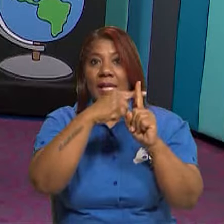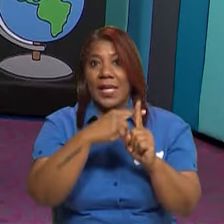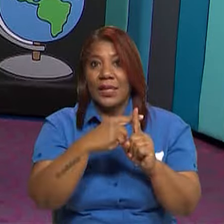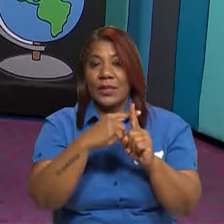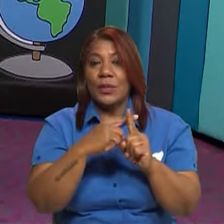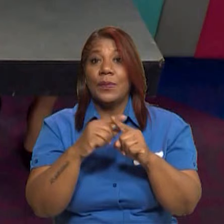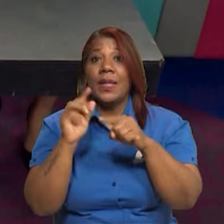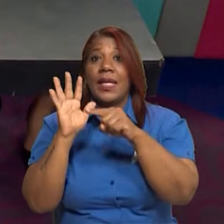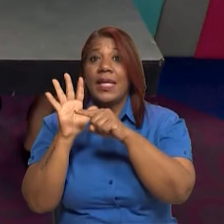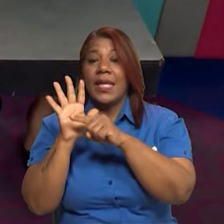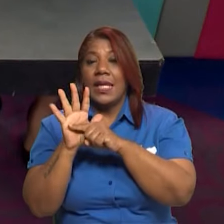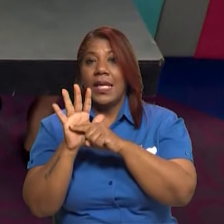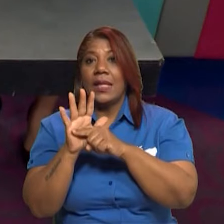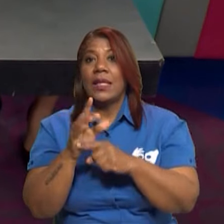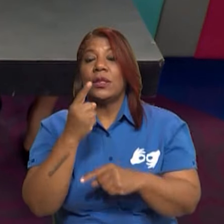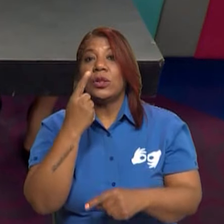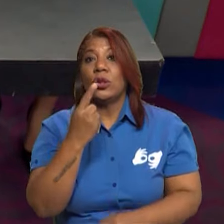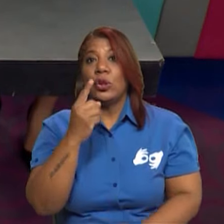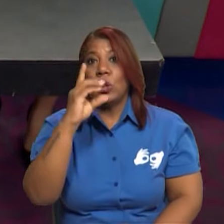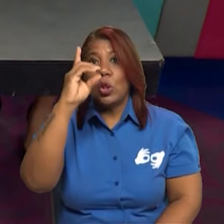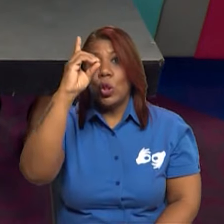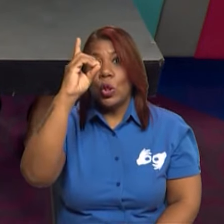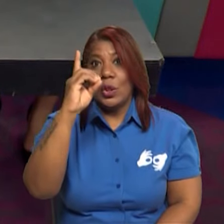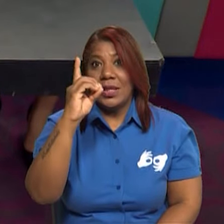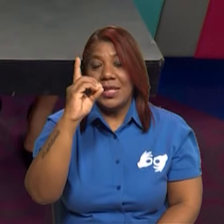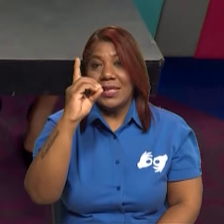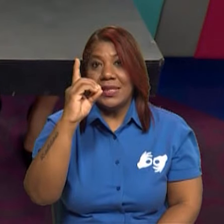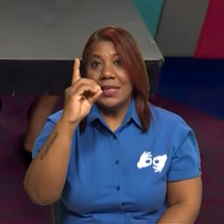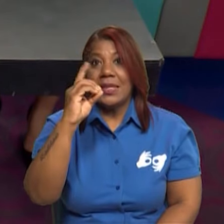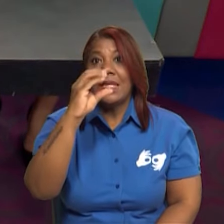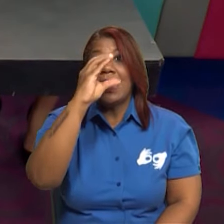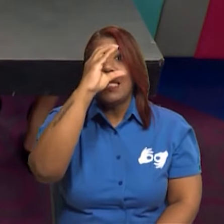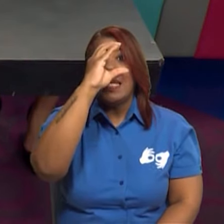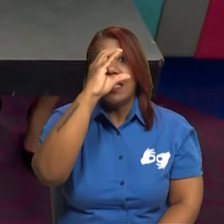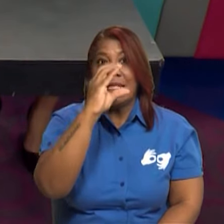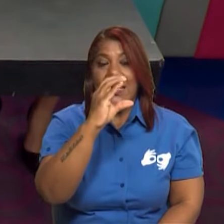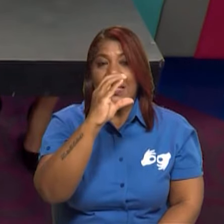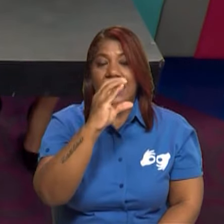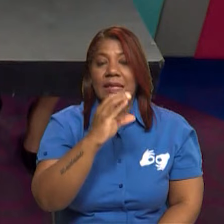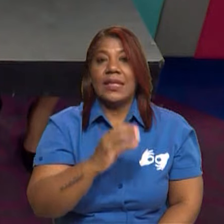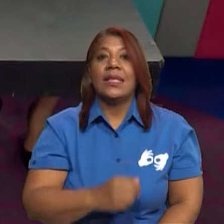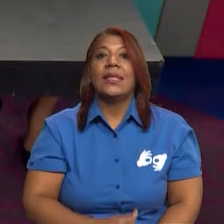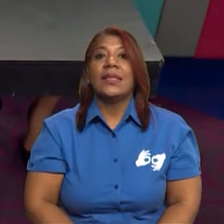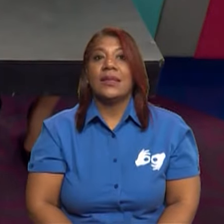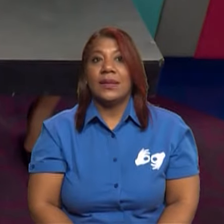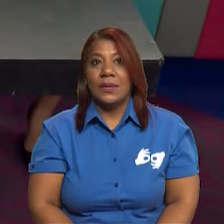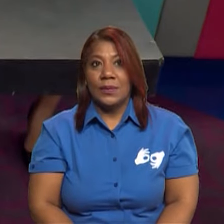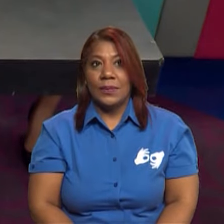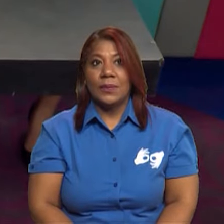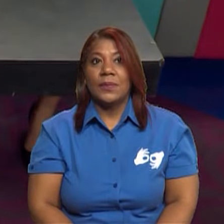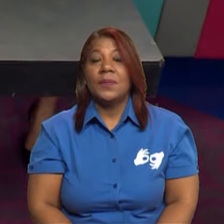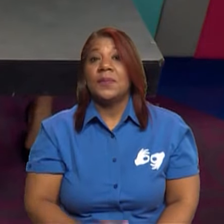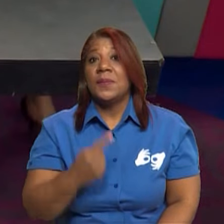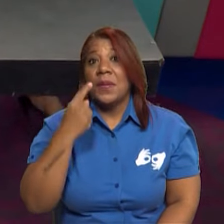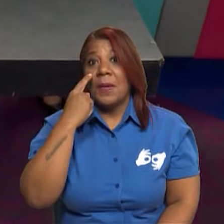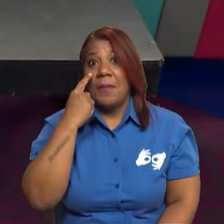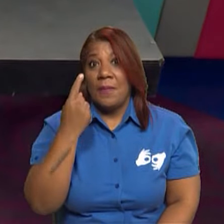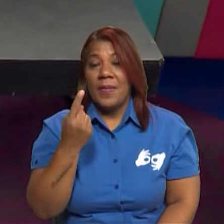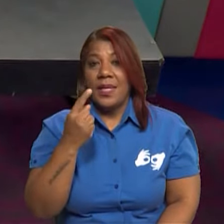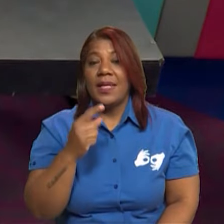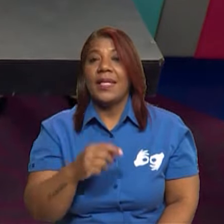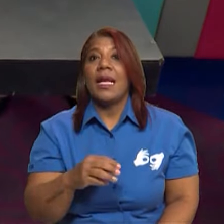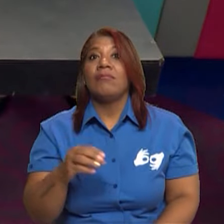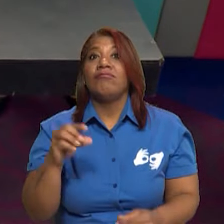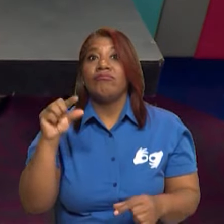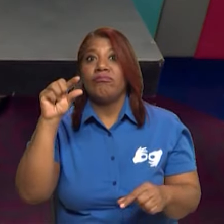restas solo con decenas, solo con centenas, y vamos a tener un recurso para apoyarlos que está preparado